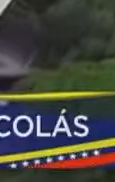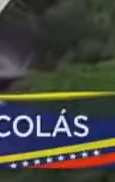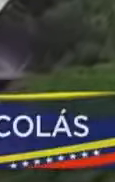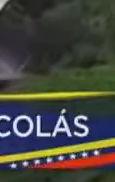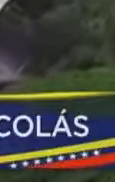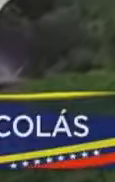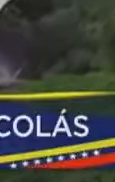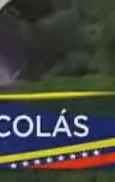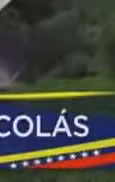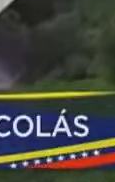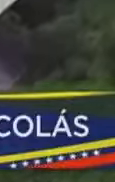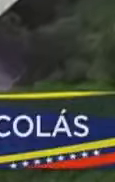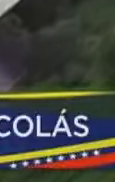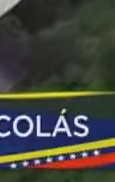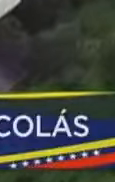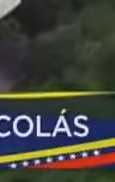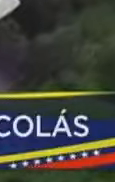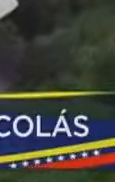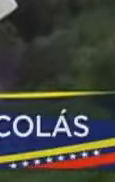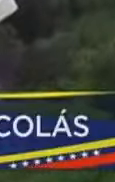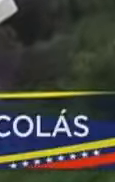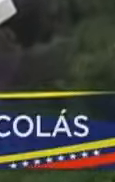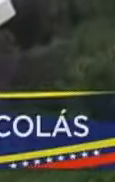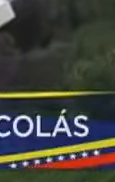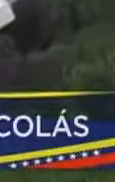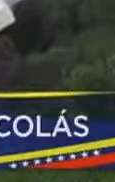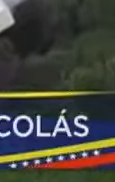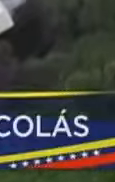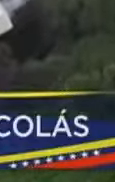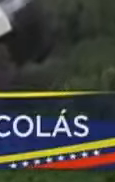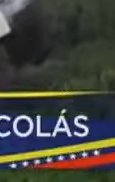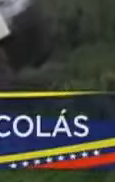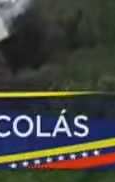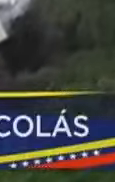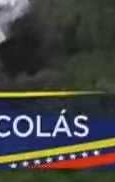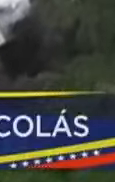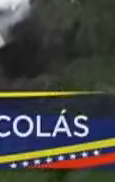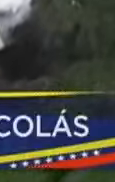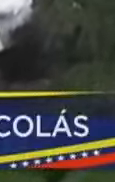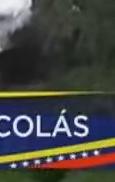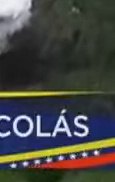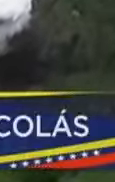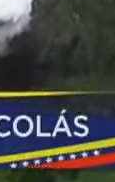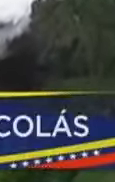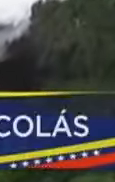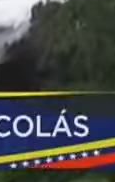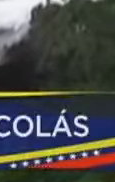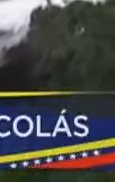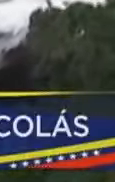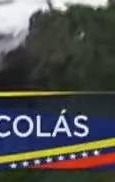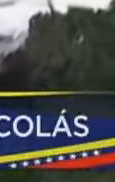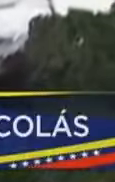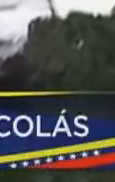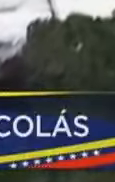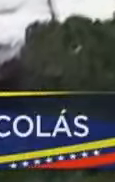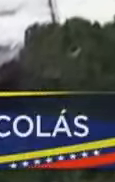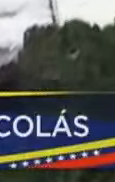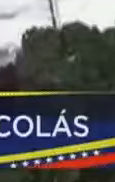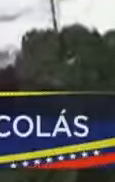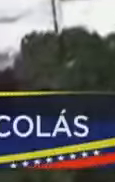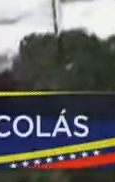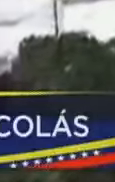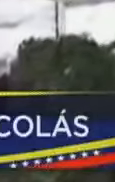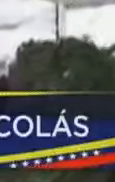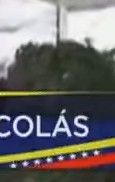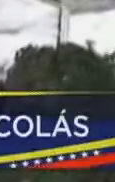y esperan pues entonces ese contacto directo con el jefe de Estado Nicolás Maduro Moros, que en breves minutos pues compartirá. Recordemos que son